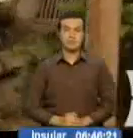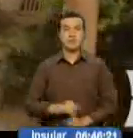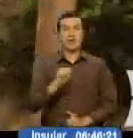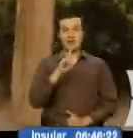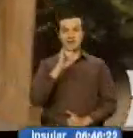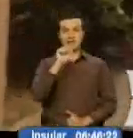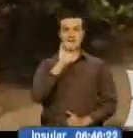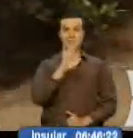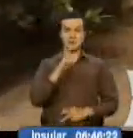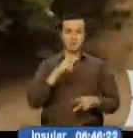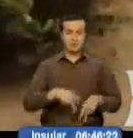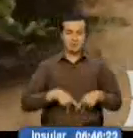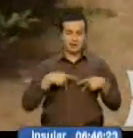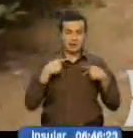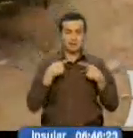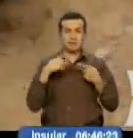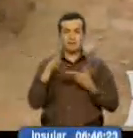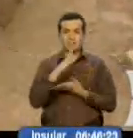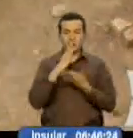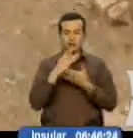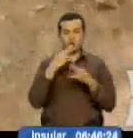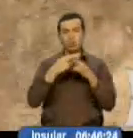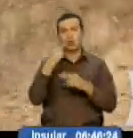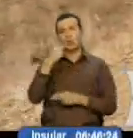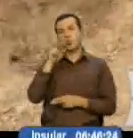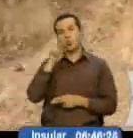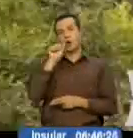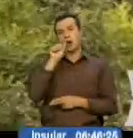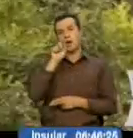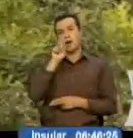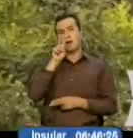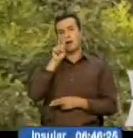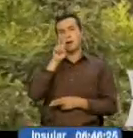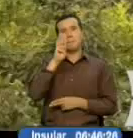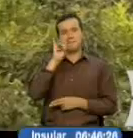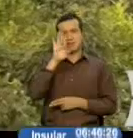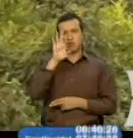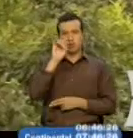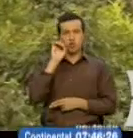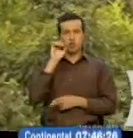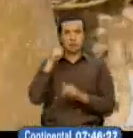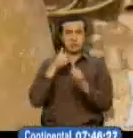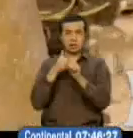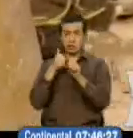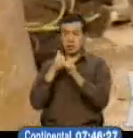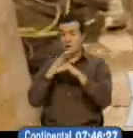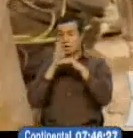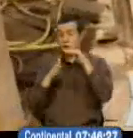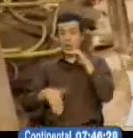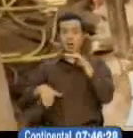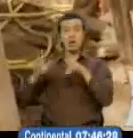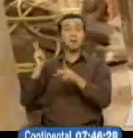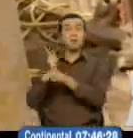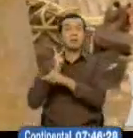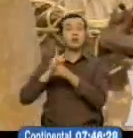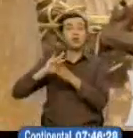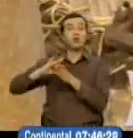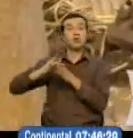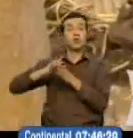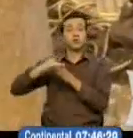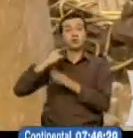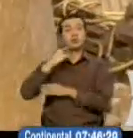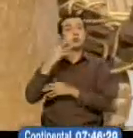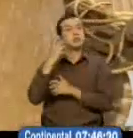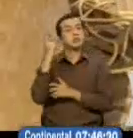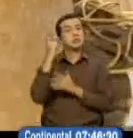Alicia Mesa reside en la ciudadela El Guavito hace 20 años. Su casa se ubica en una pendiente donde corre riesgo. Por eso anhela tener una